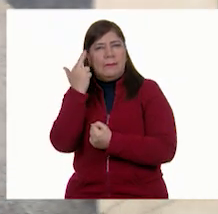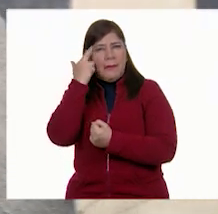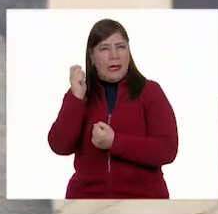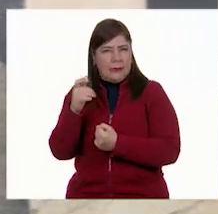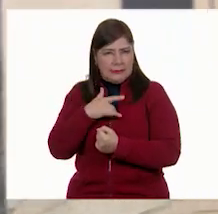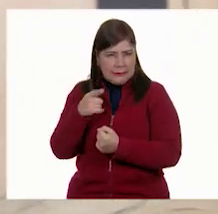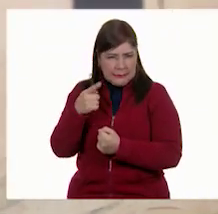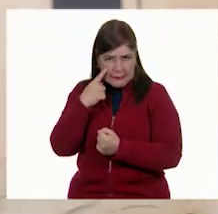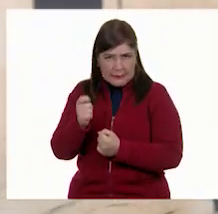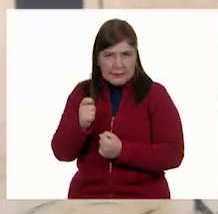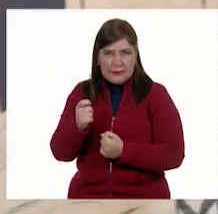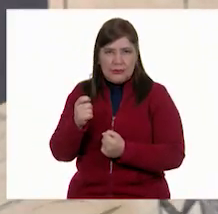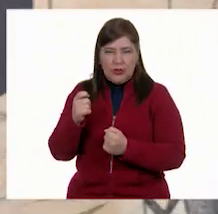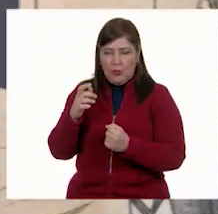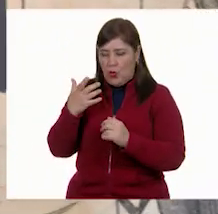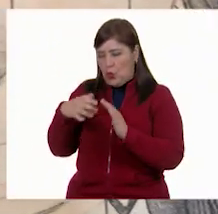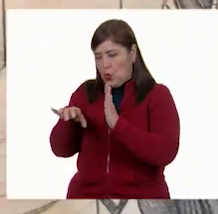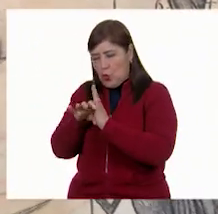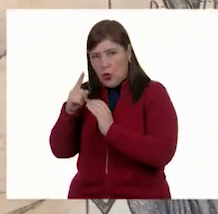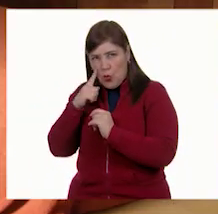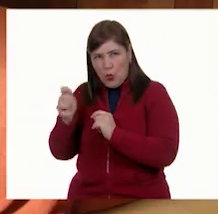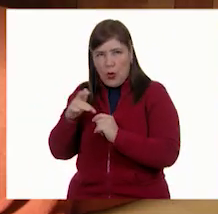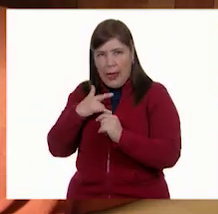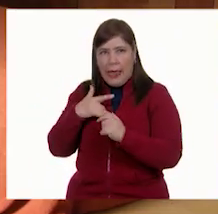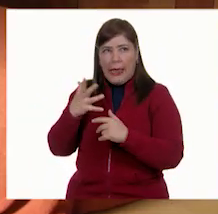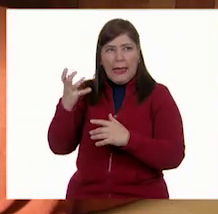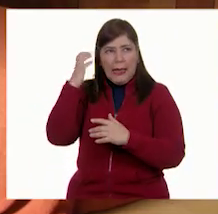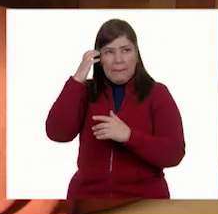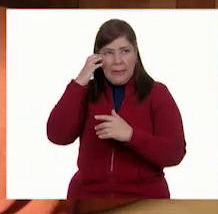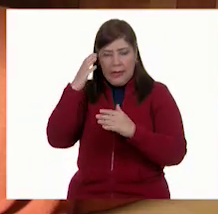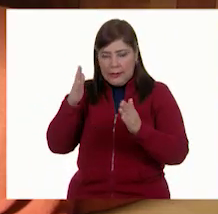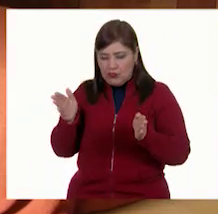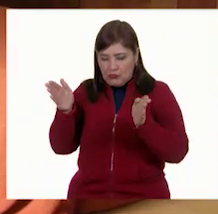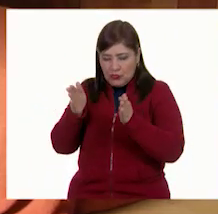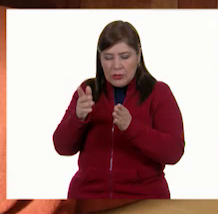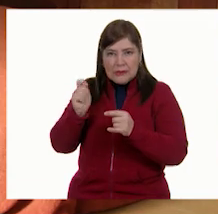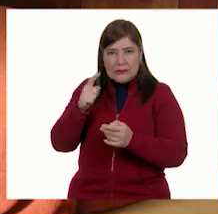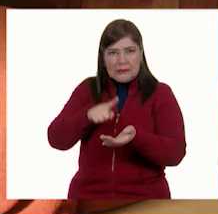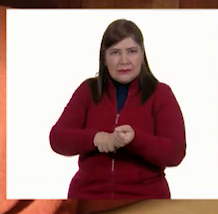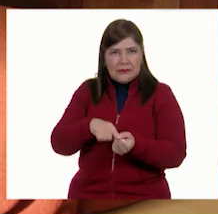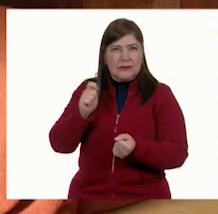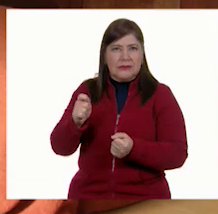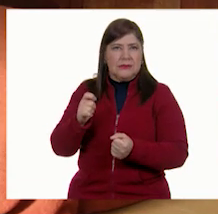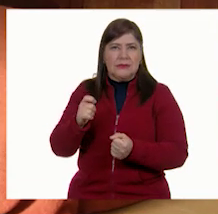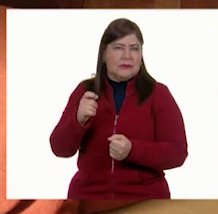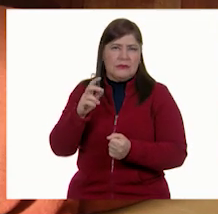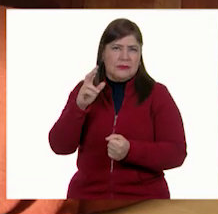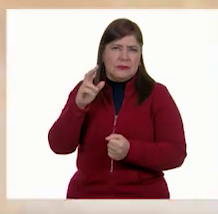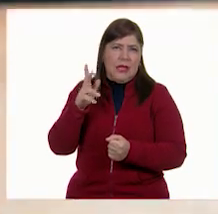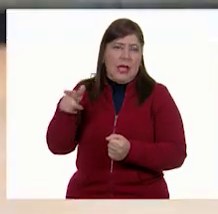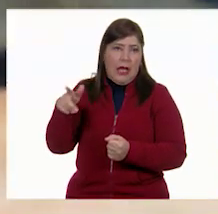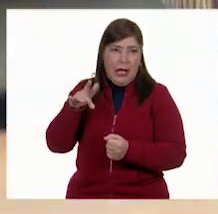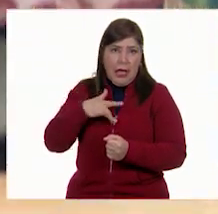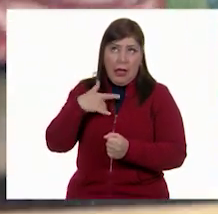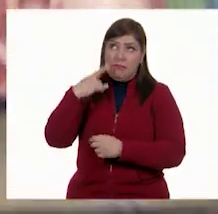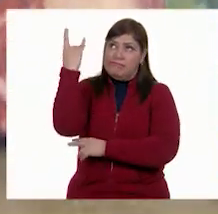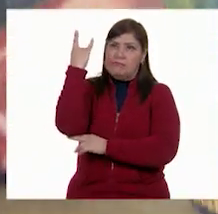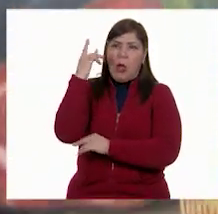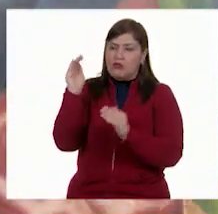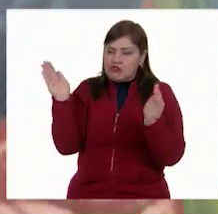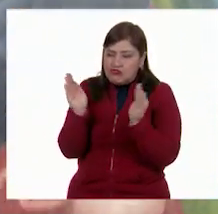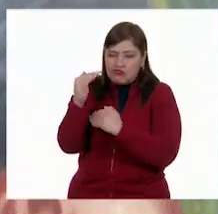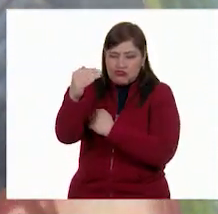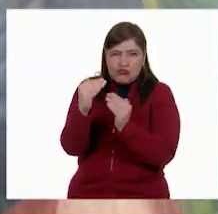como se puede ver, por ejemplo, en su recámara, ¿no? El tamaño de su cama, siendo que él era un hombre bastante alto,